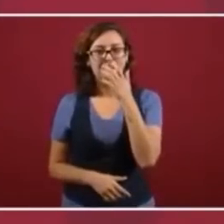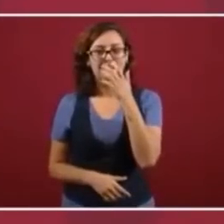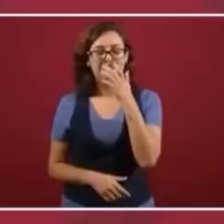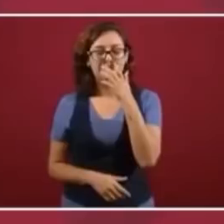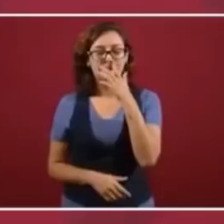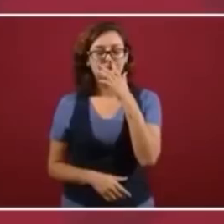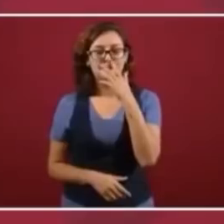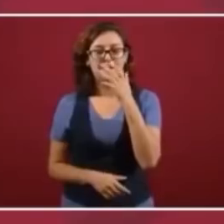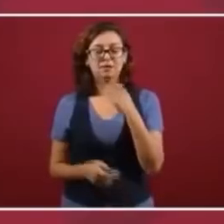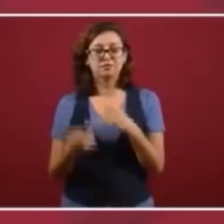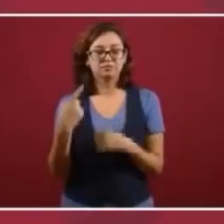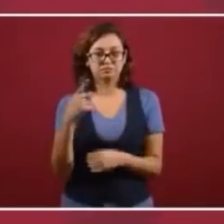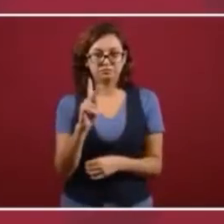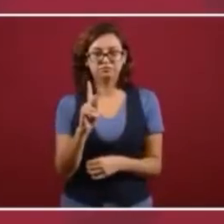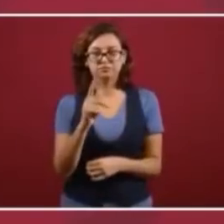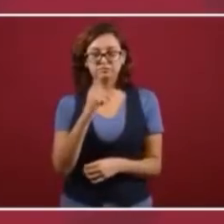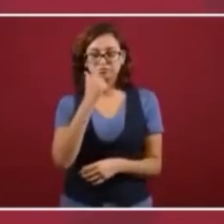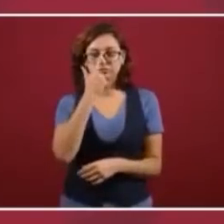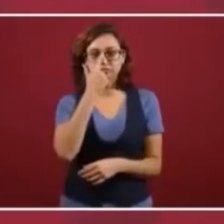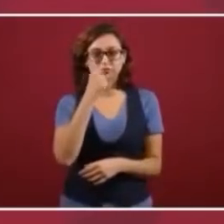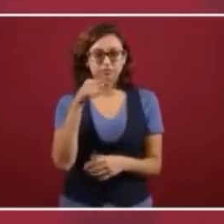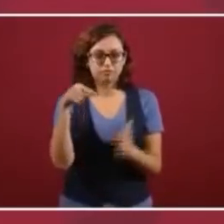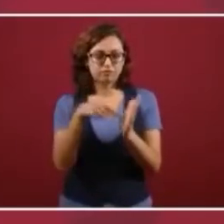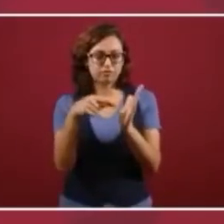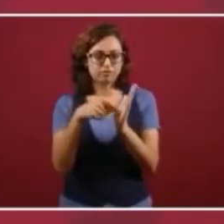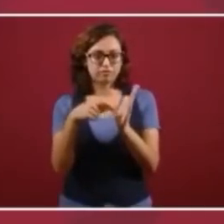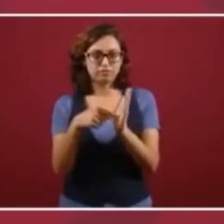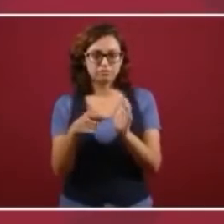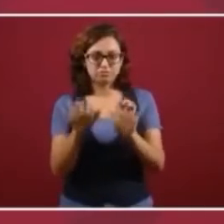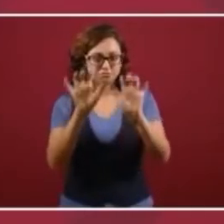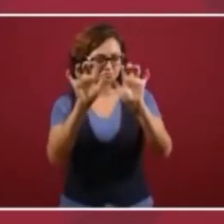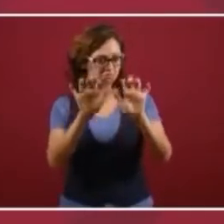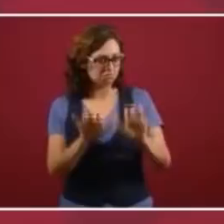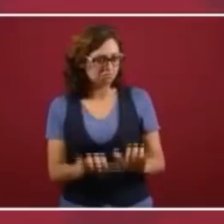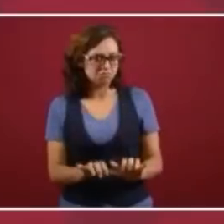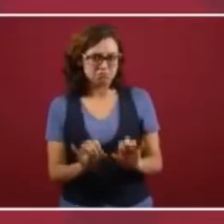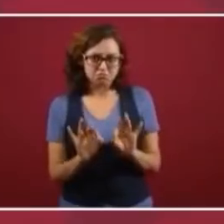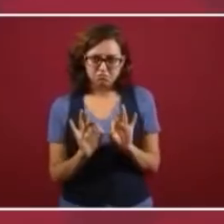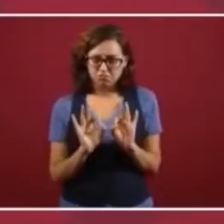apegado pues a lo que era la empresa